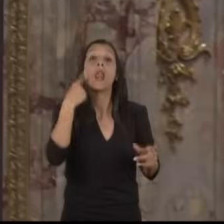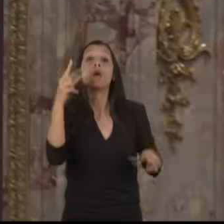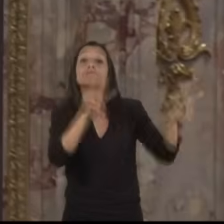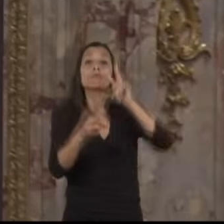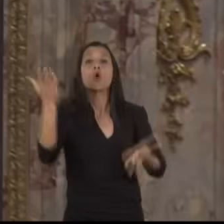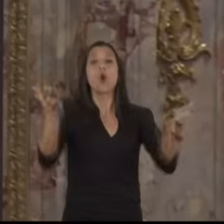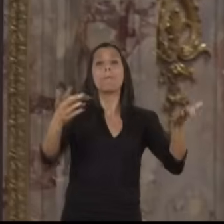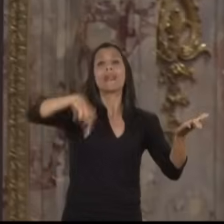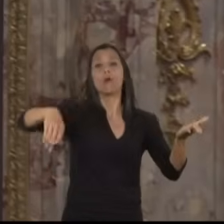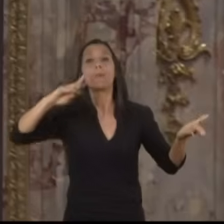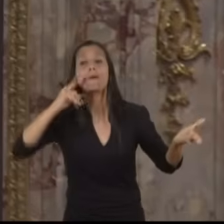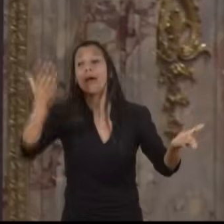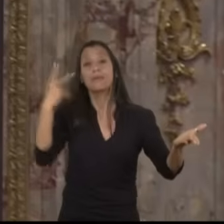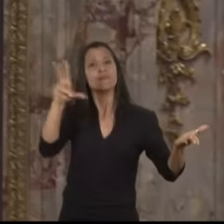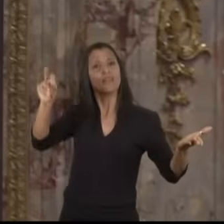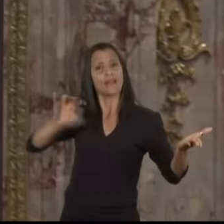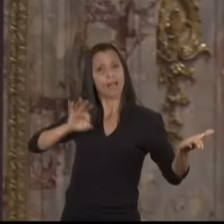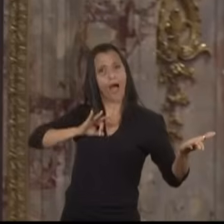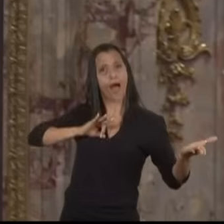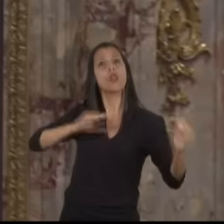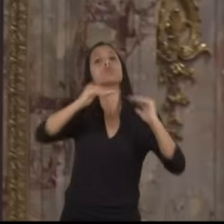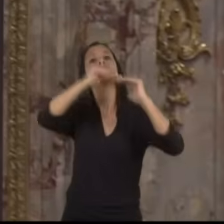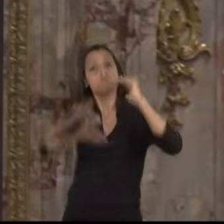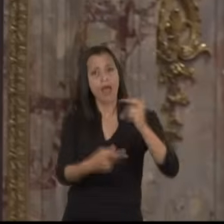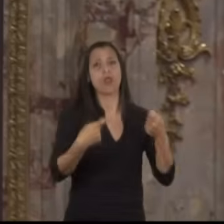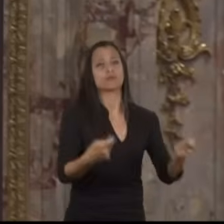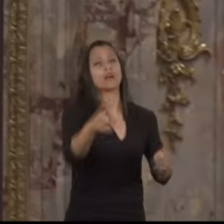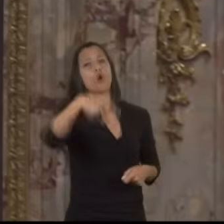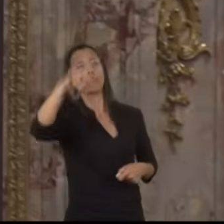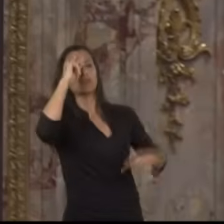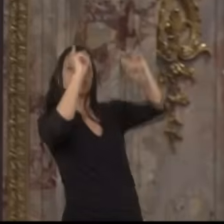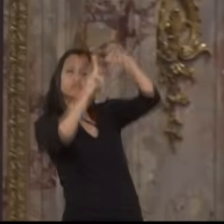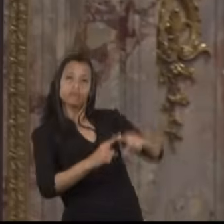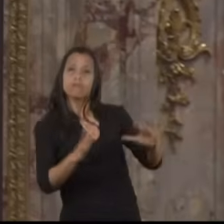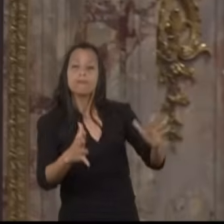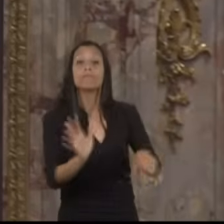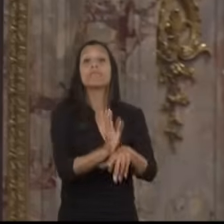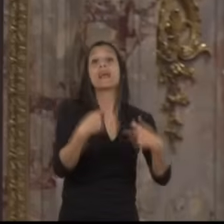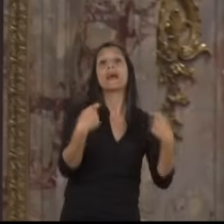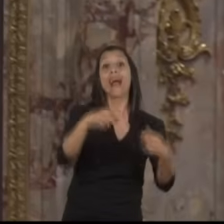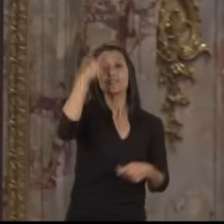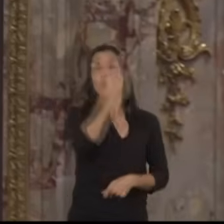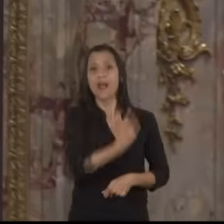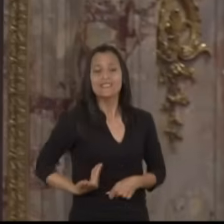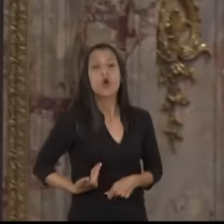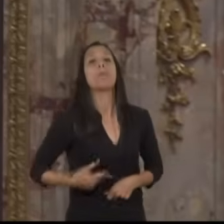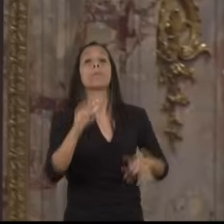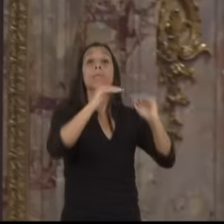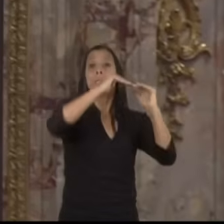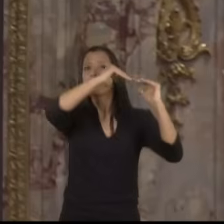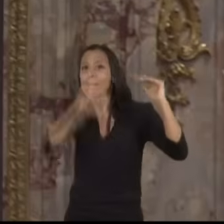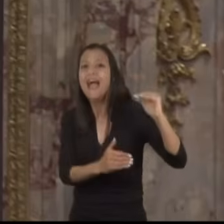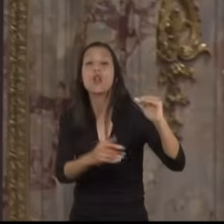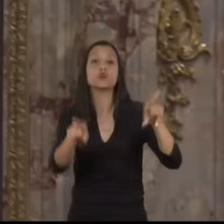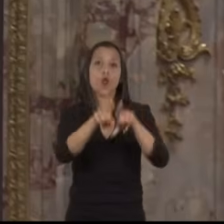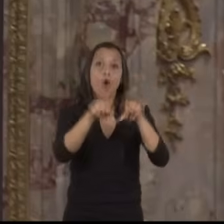de los últimos 30 años. Para que se den una idea, el nivel de gasto de nación está por debajo del nivel de gasto